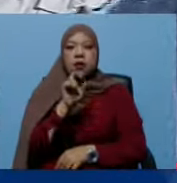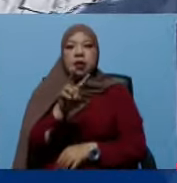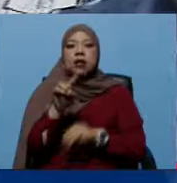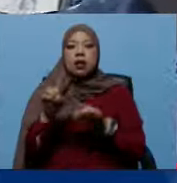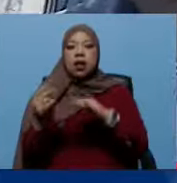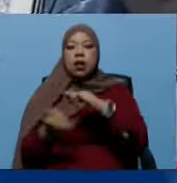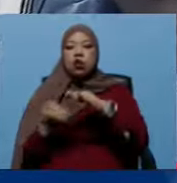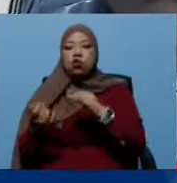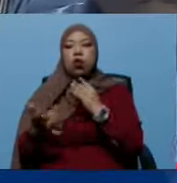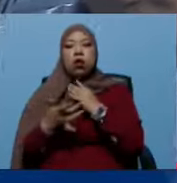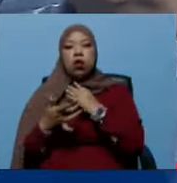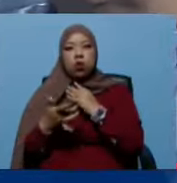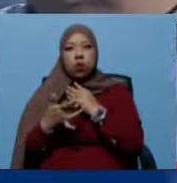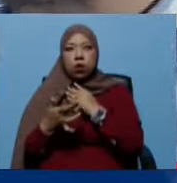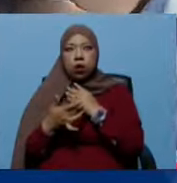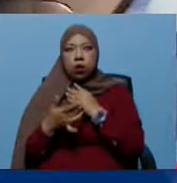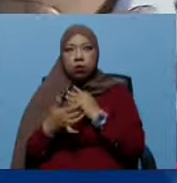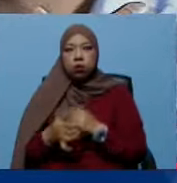de tecnología,